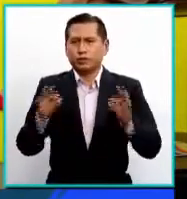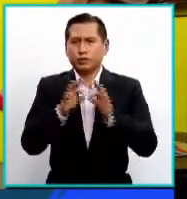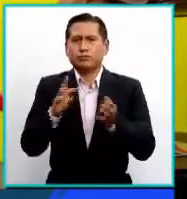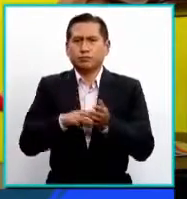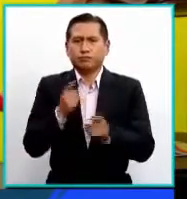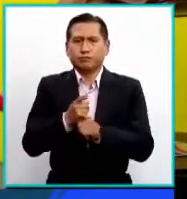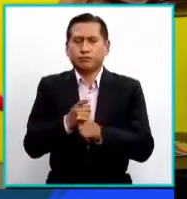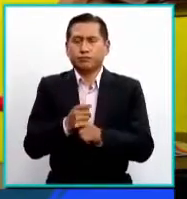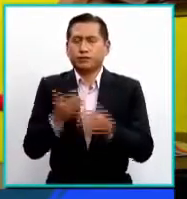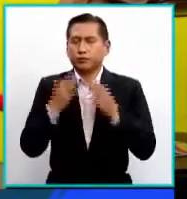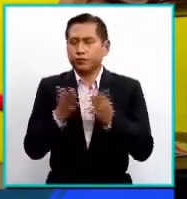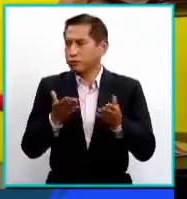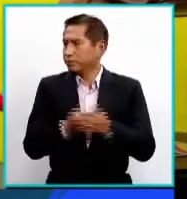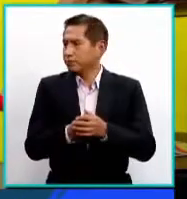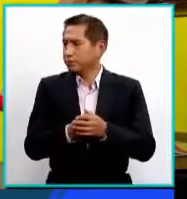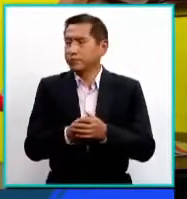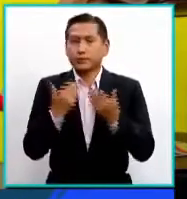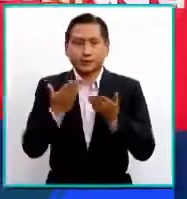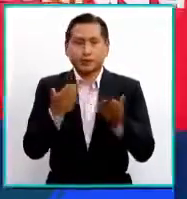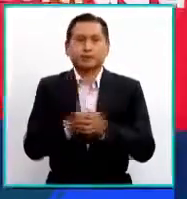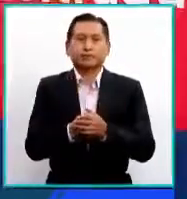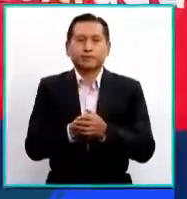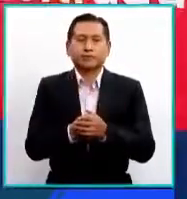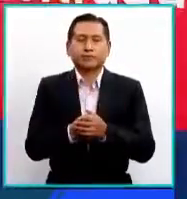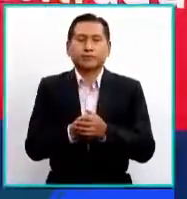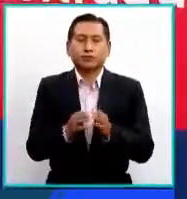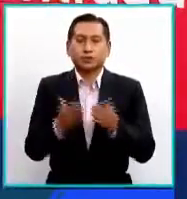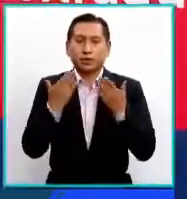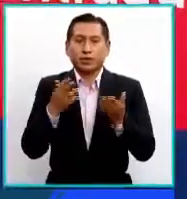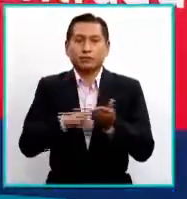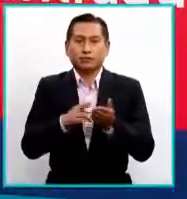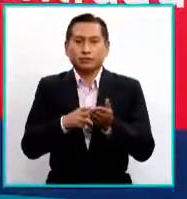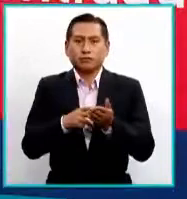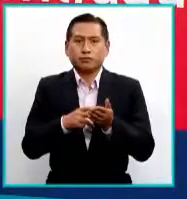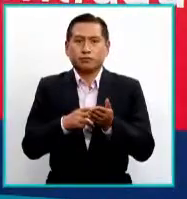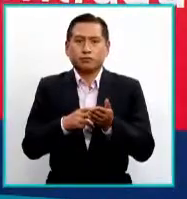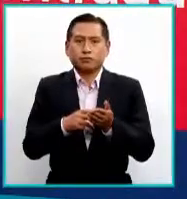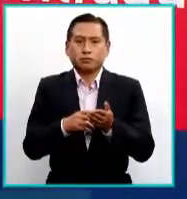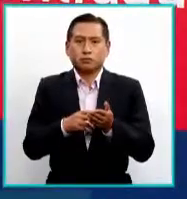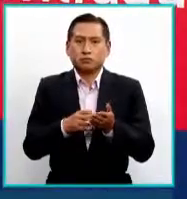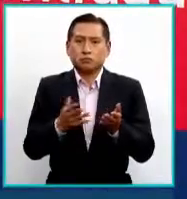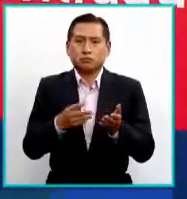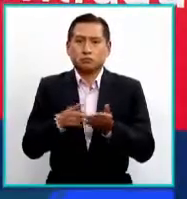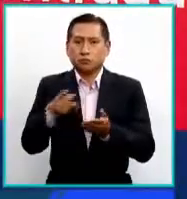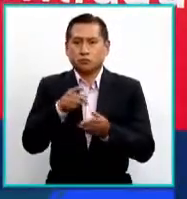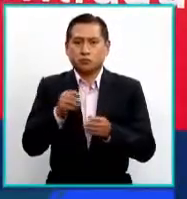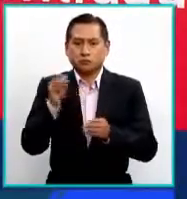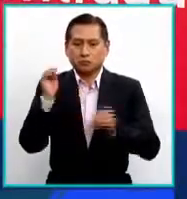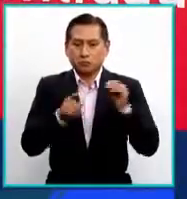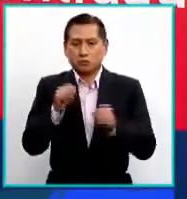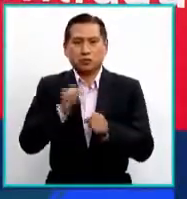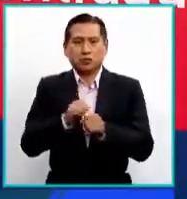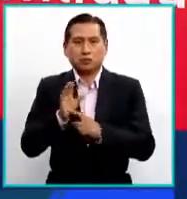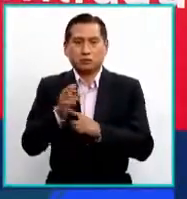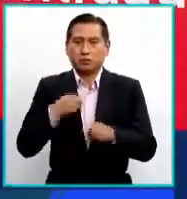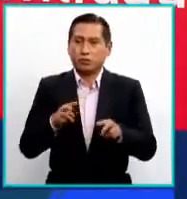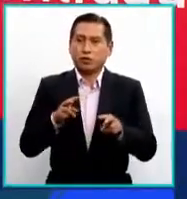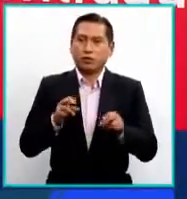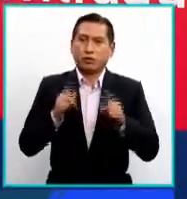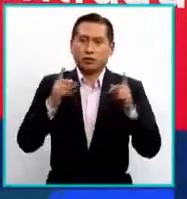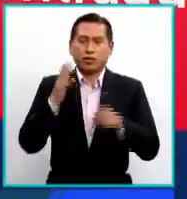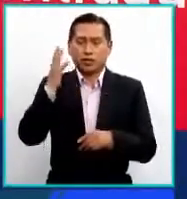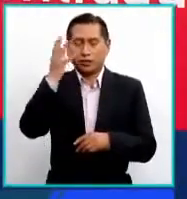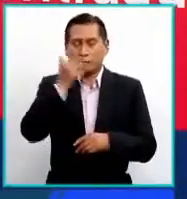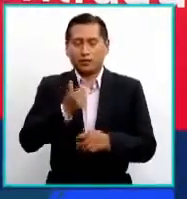importante eso. Así es que nada, te agradezco muchísimo. Gracias, Saraí, mil gracias por realmente el trabajo que han hecho para darme tan